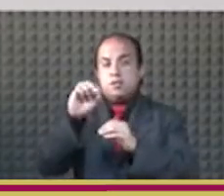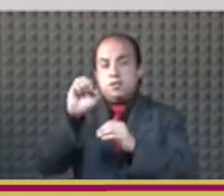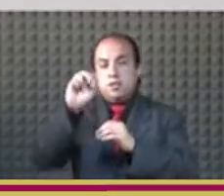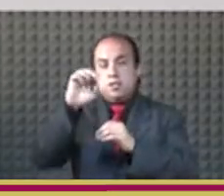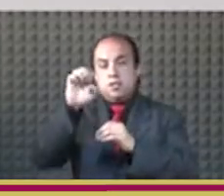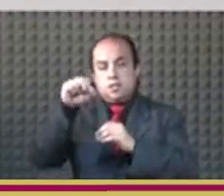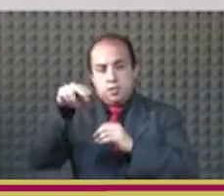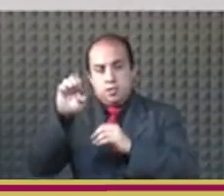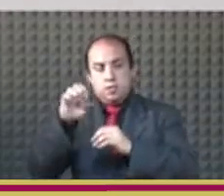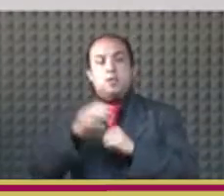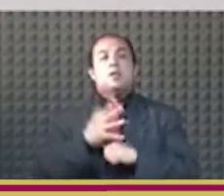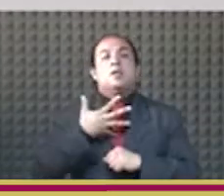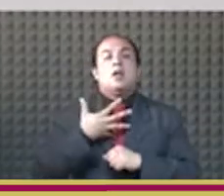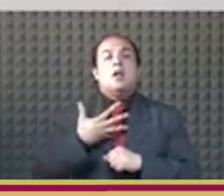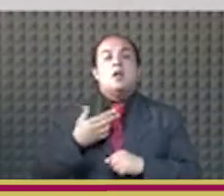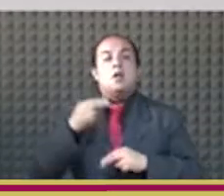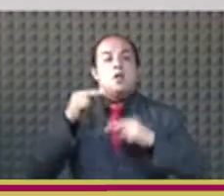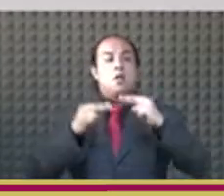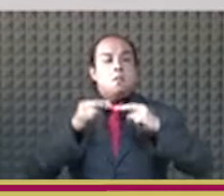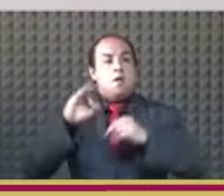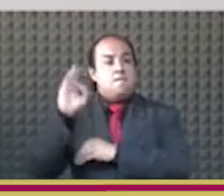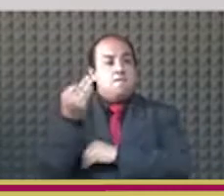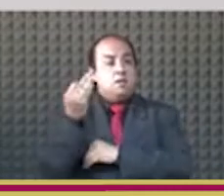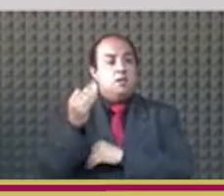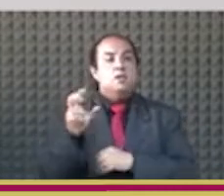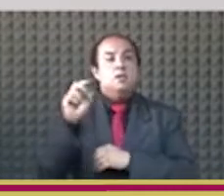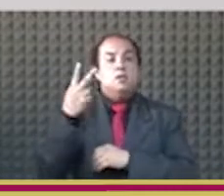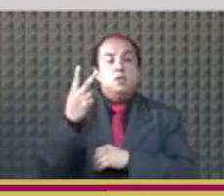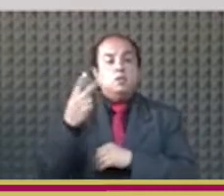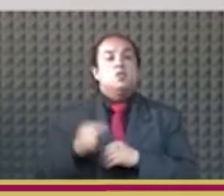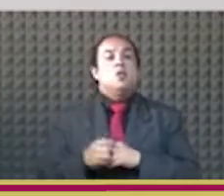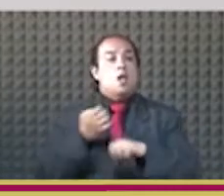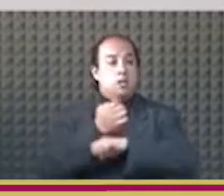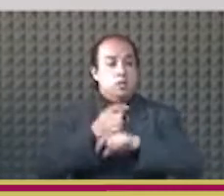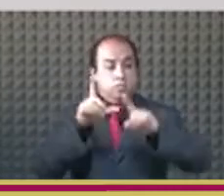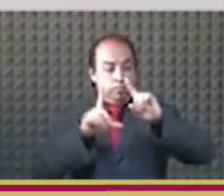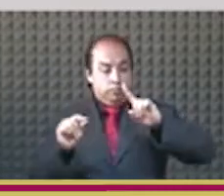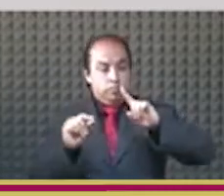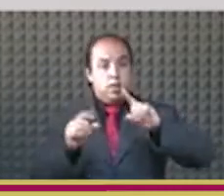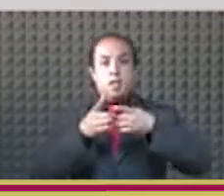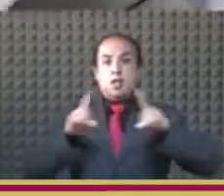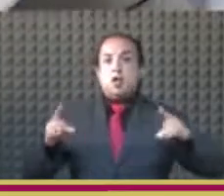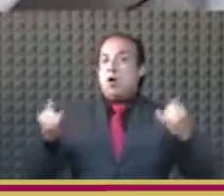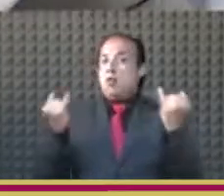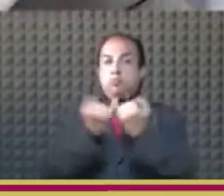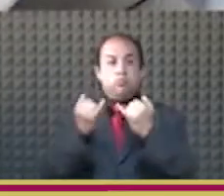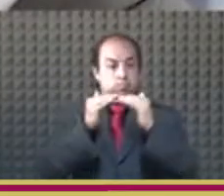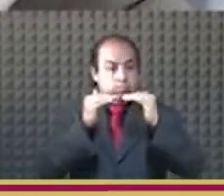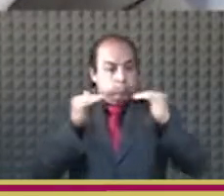de un evento de alcance federal y en las 32 entidades del país se están desarrollando de manera